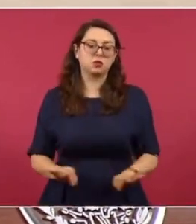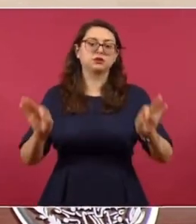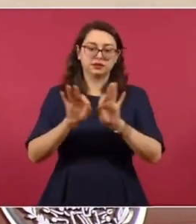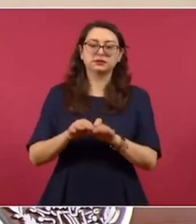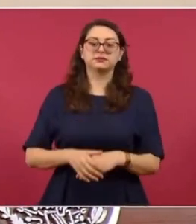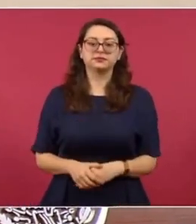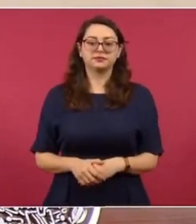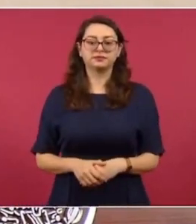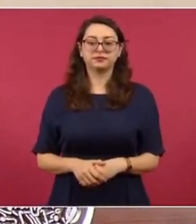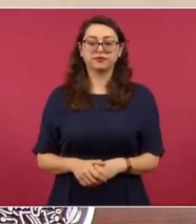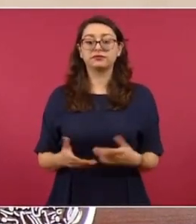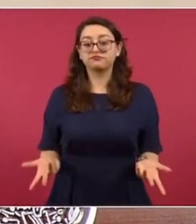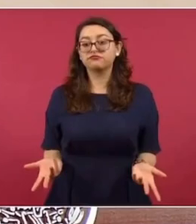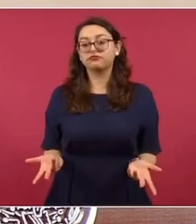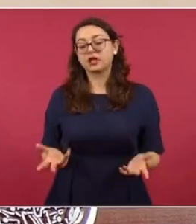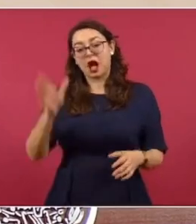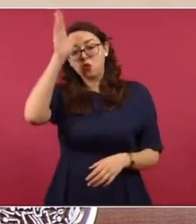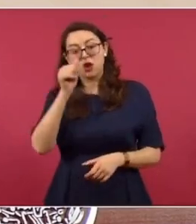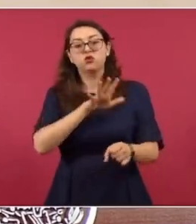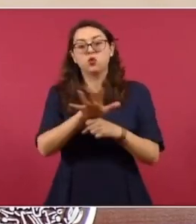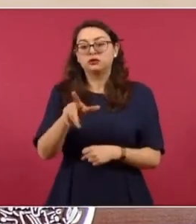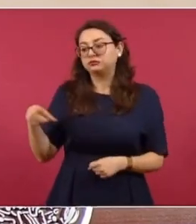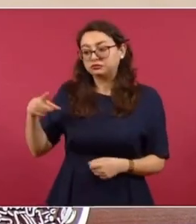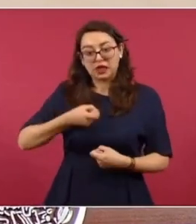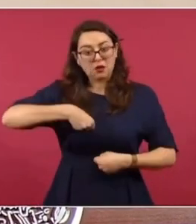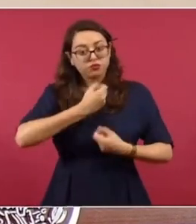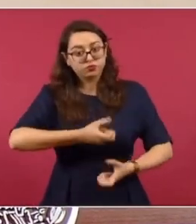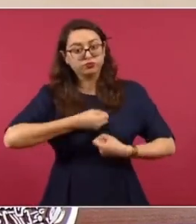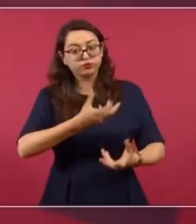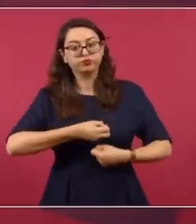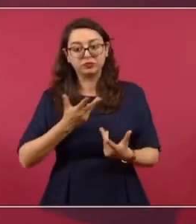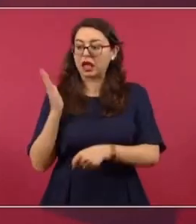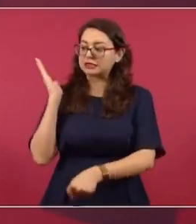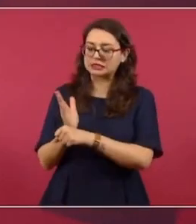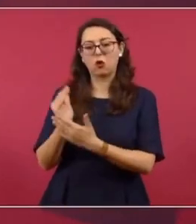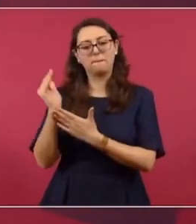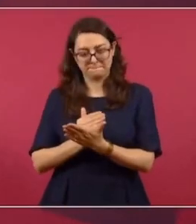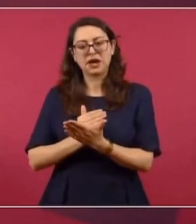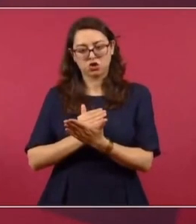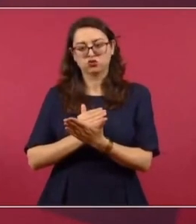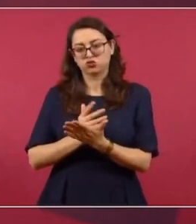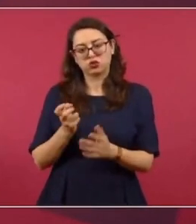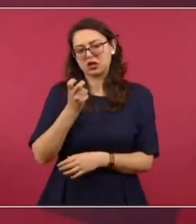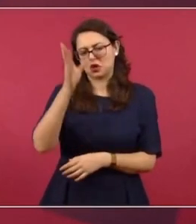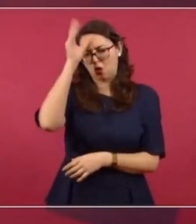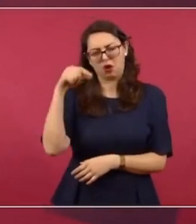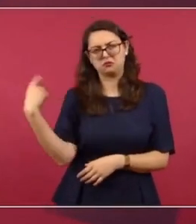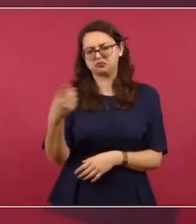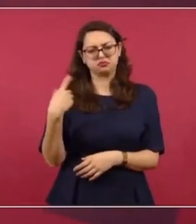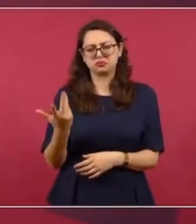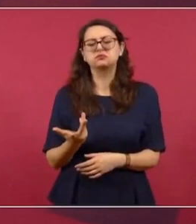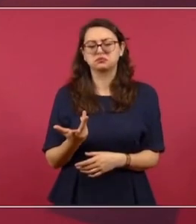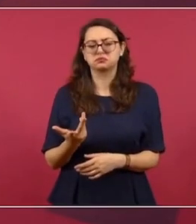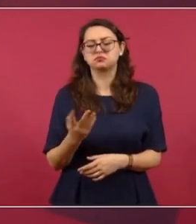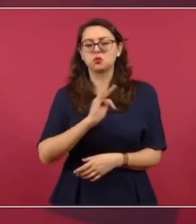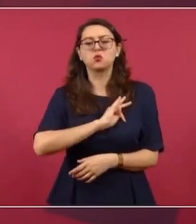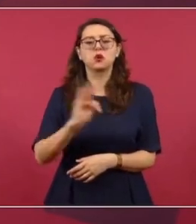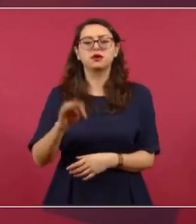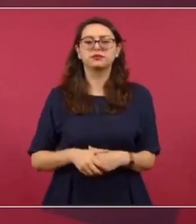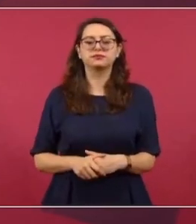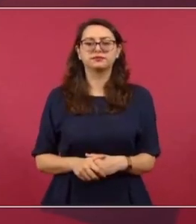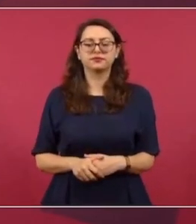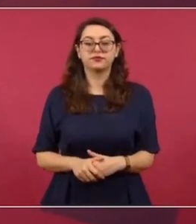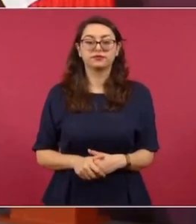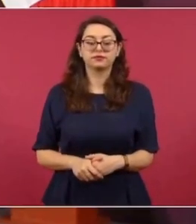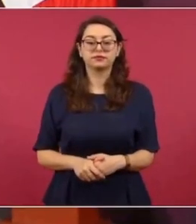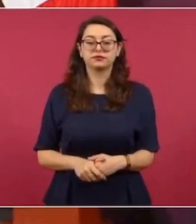colaboran, dan información, pues la autoridad pueda reducirles las penas. Y